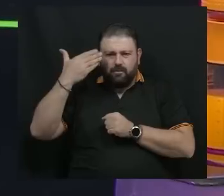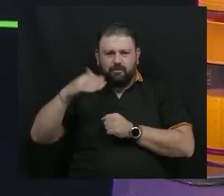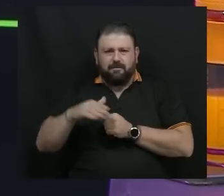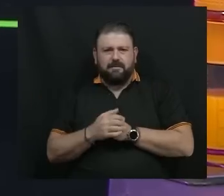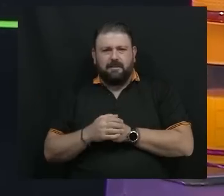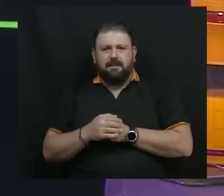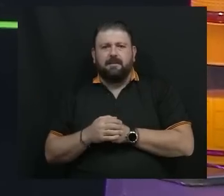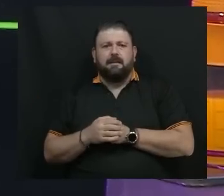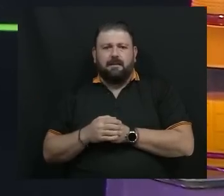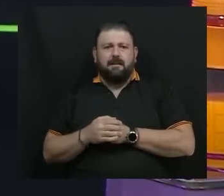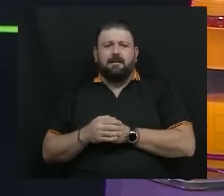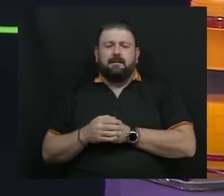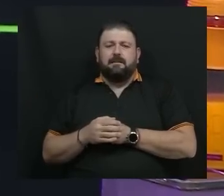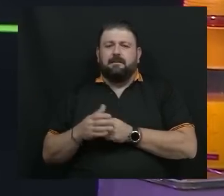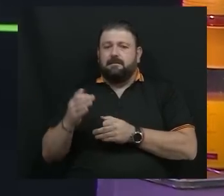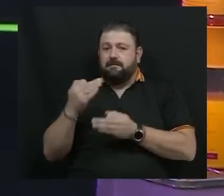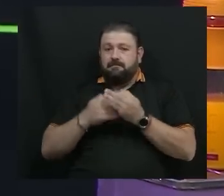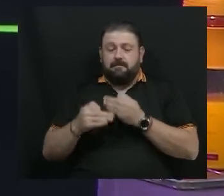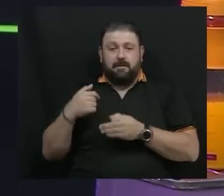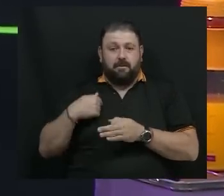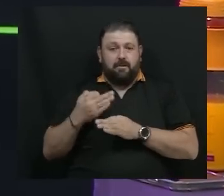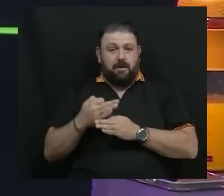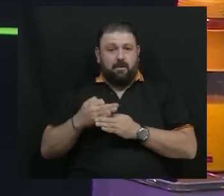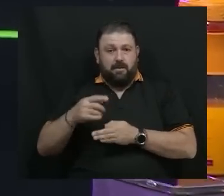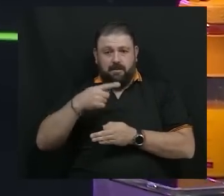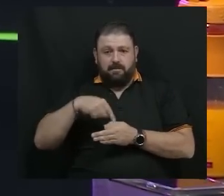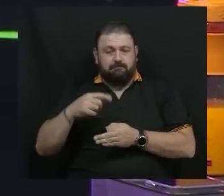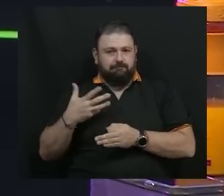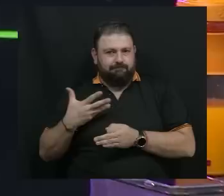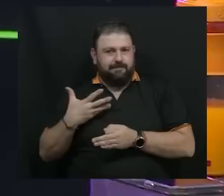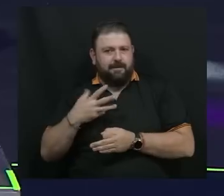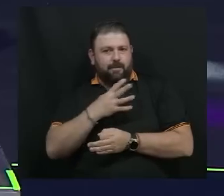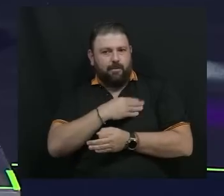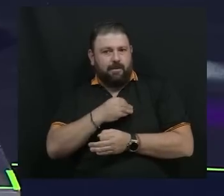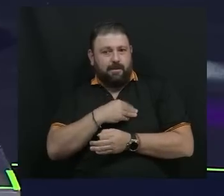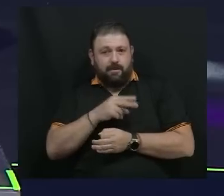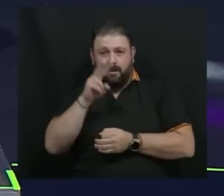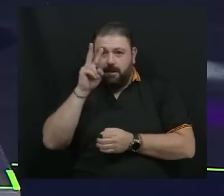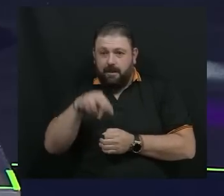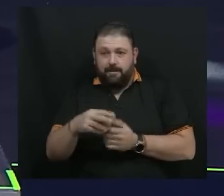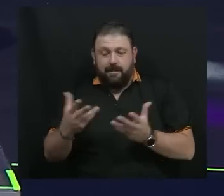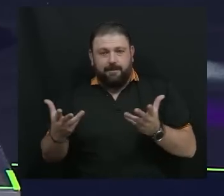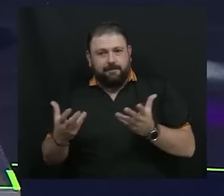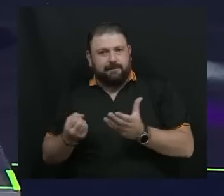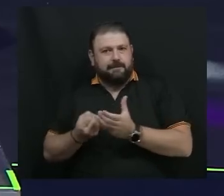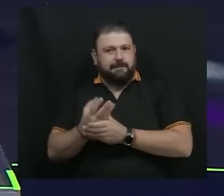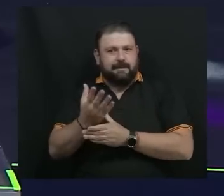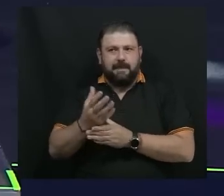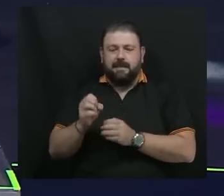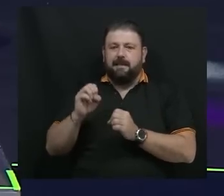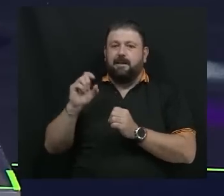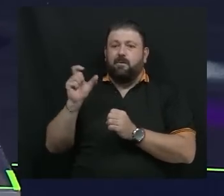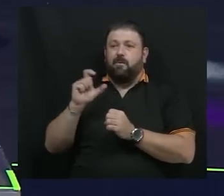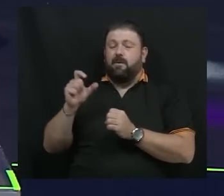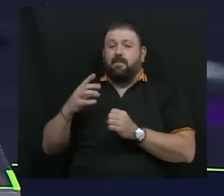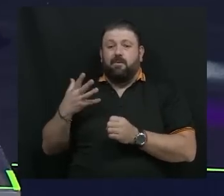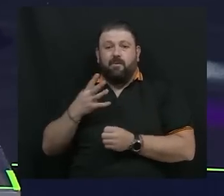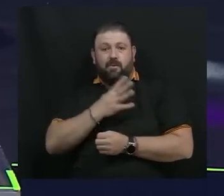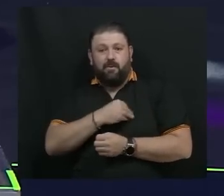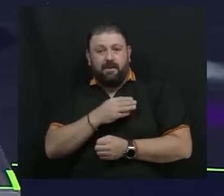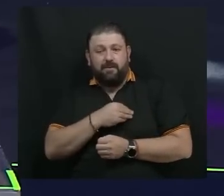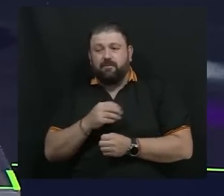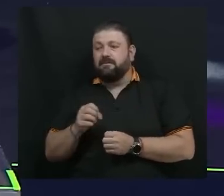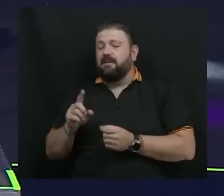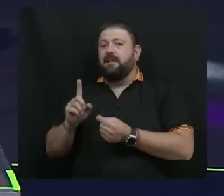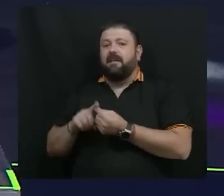yo ahorita que tenemos hijas, es un rollo salir de viaje. O sea, con quién dejamos las niñas, quién la recoge,